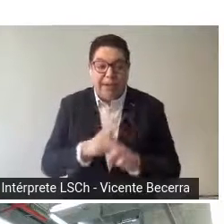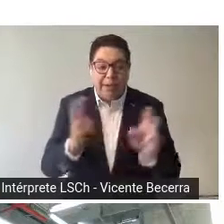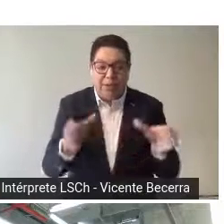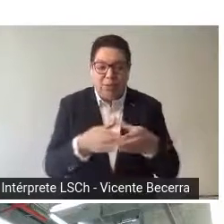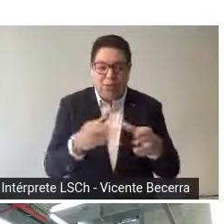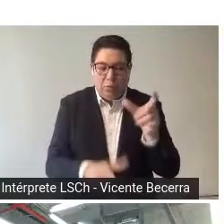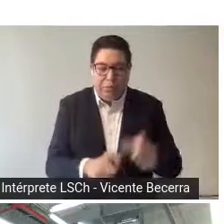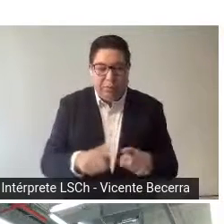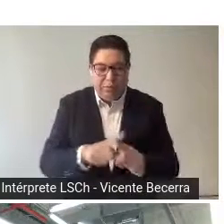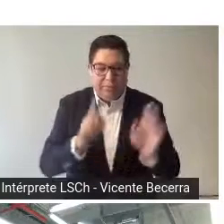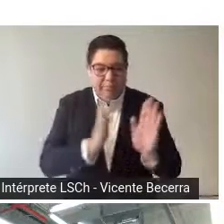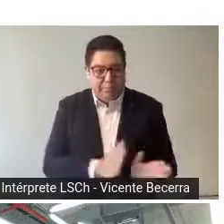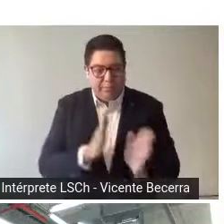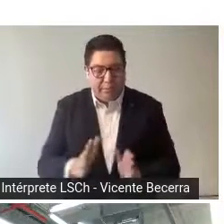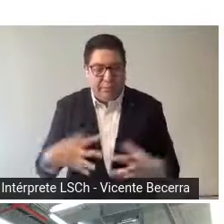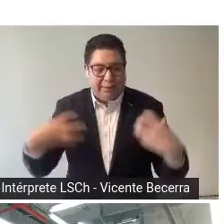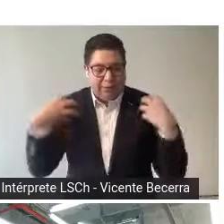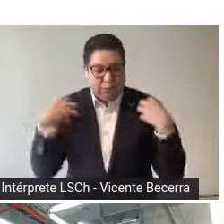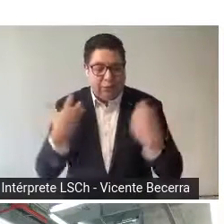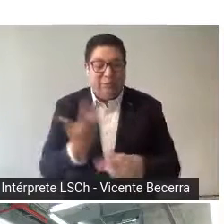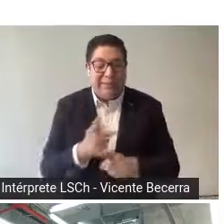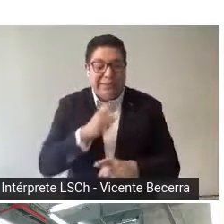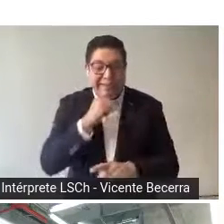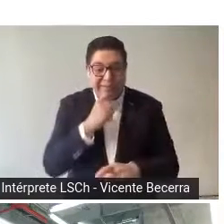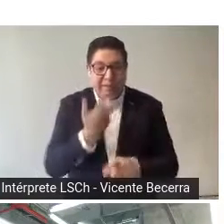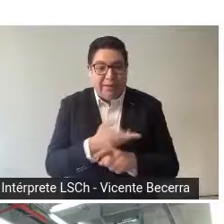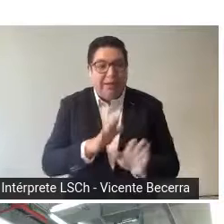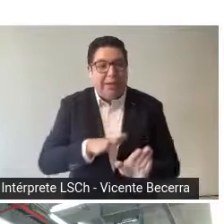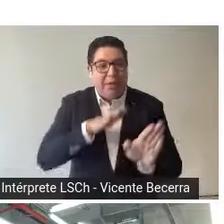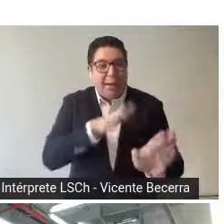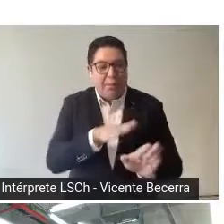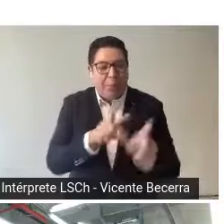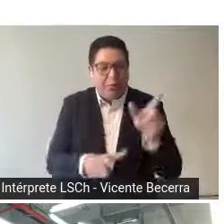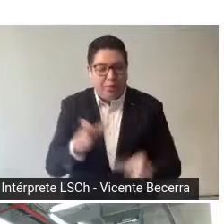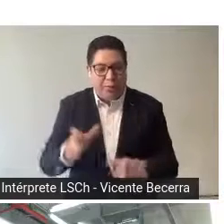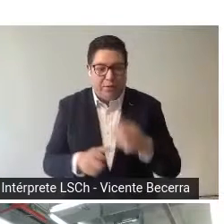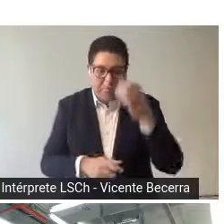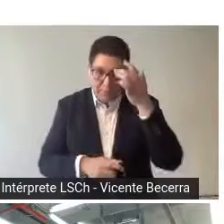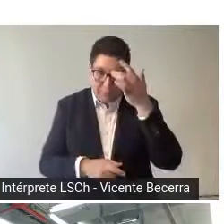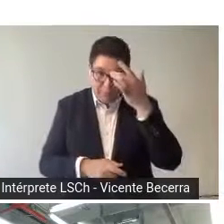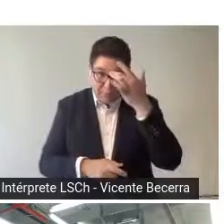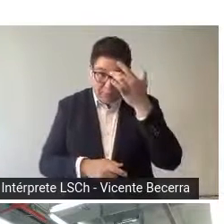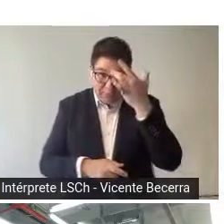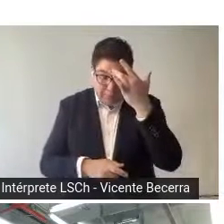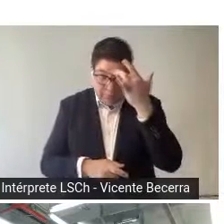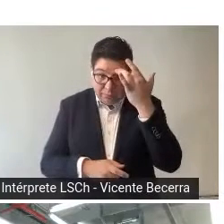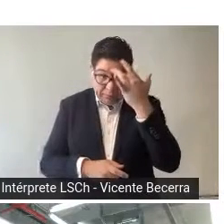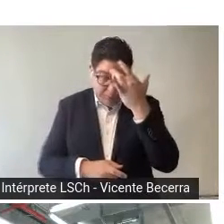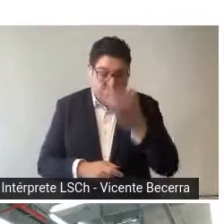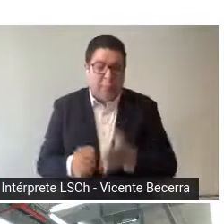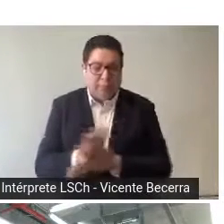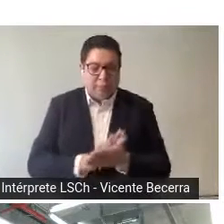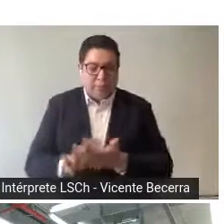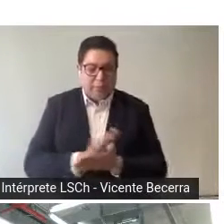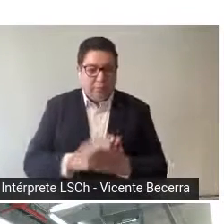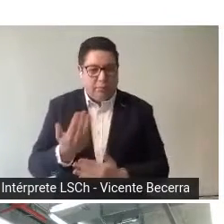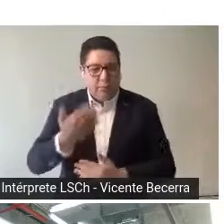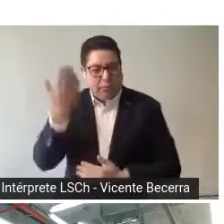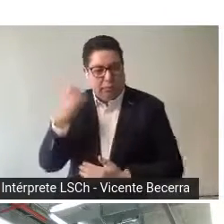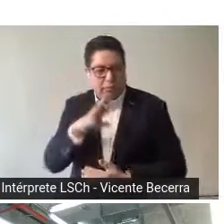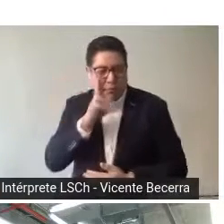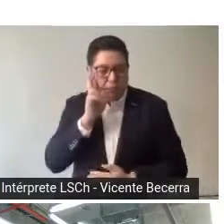organización, es tener herramientas de apoyo. Por ejemplo, yo para ese